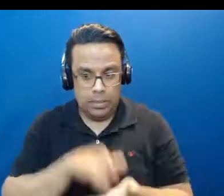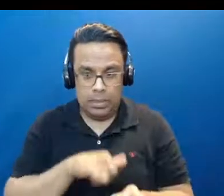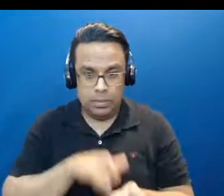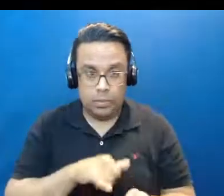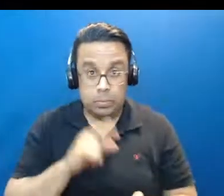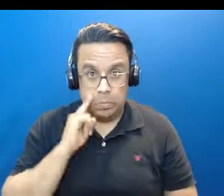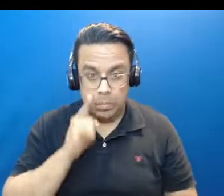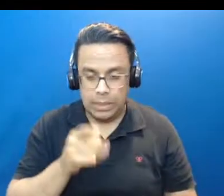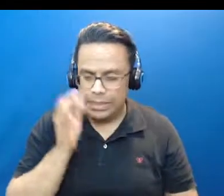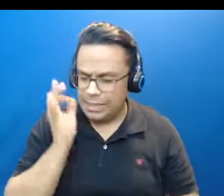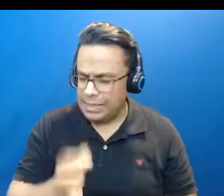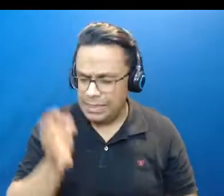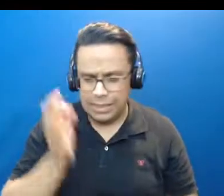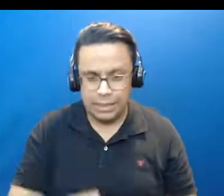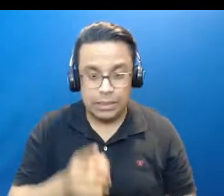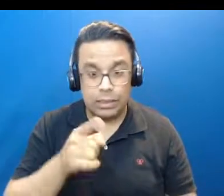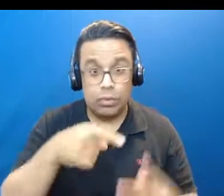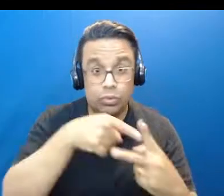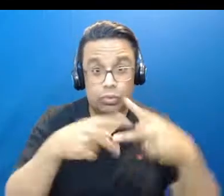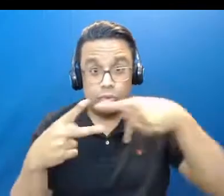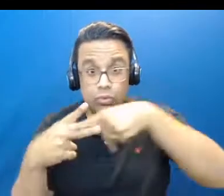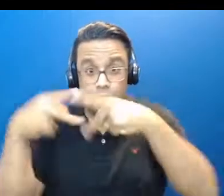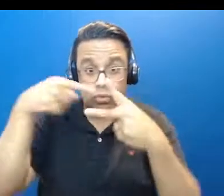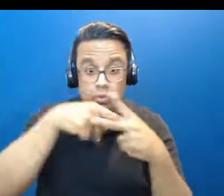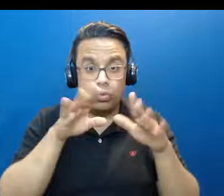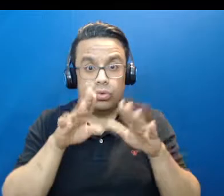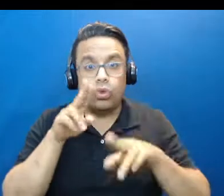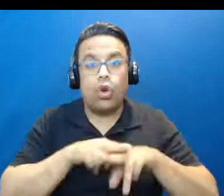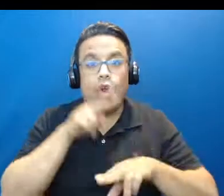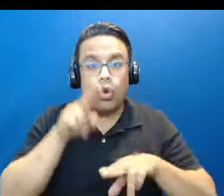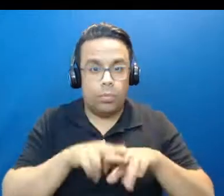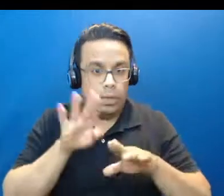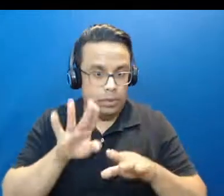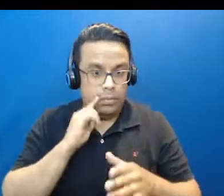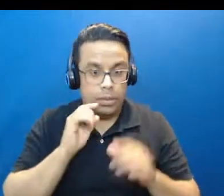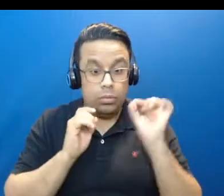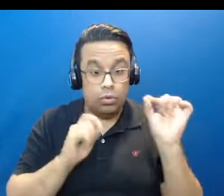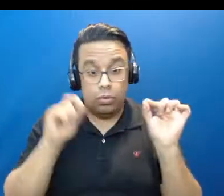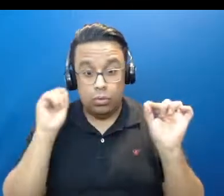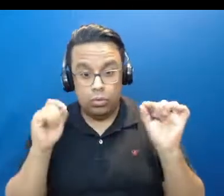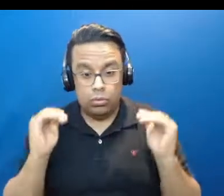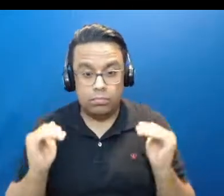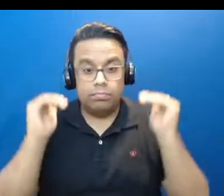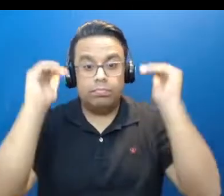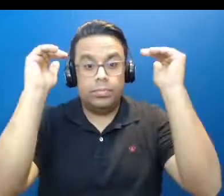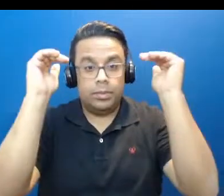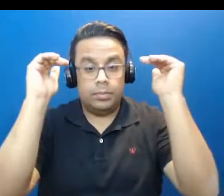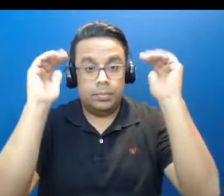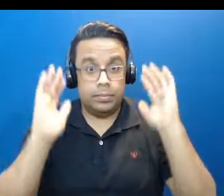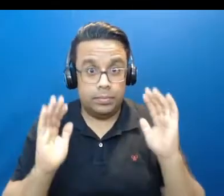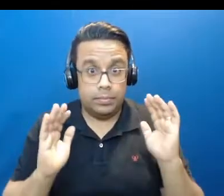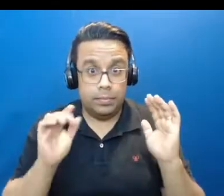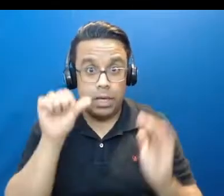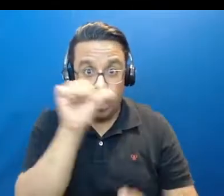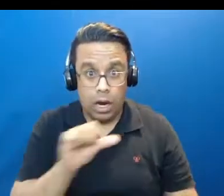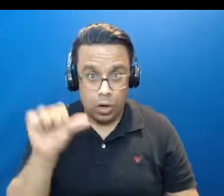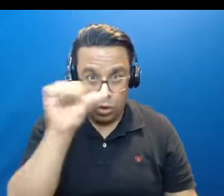entonces siempre primero la cota normal. Entonces cota desde este punto hasta este punto y el emplazamiento